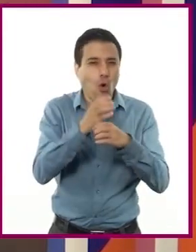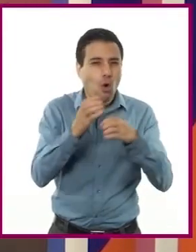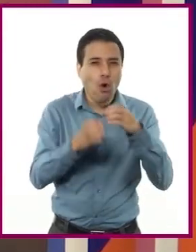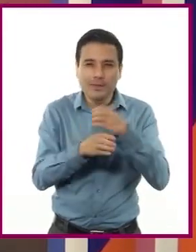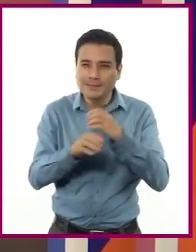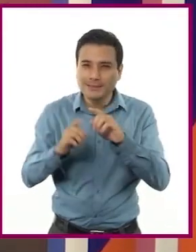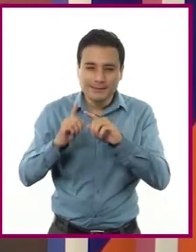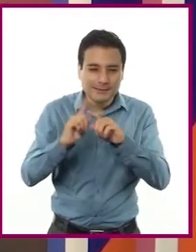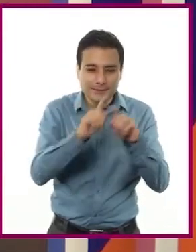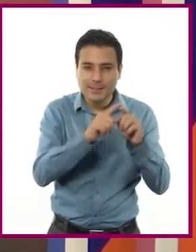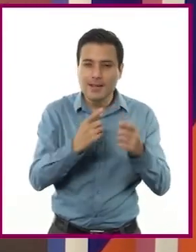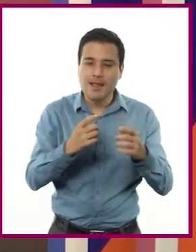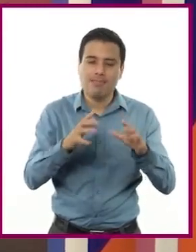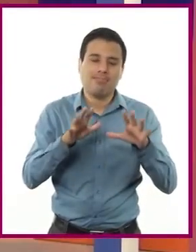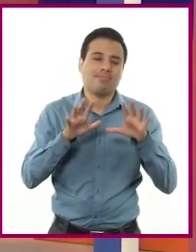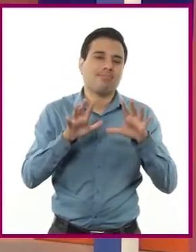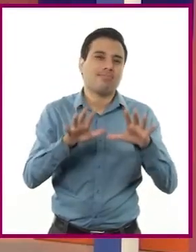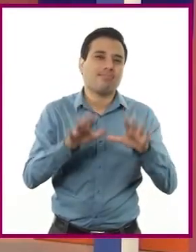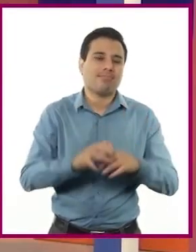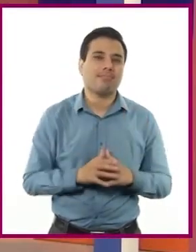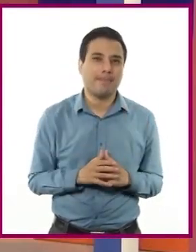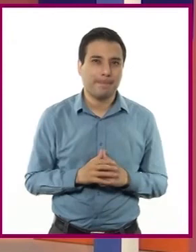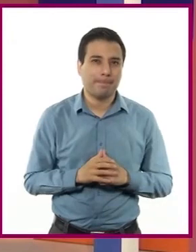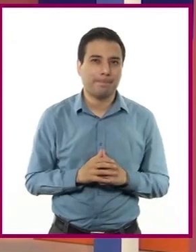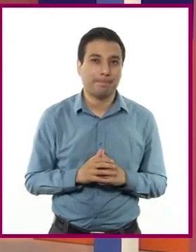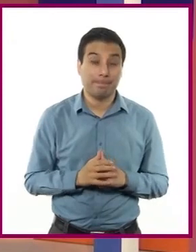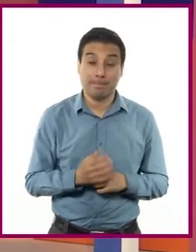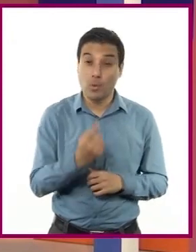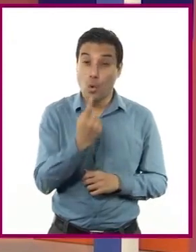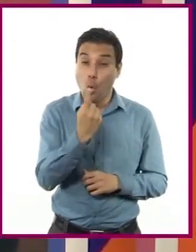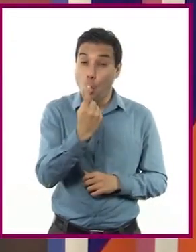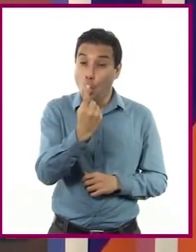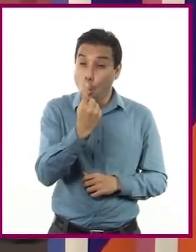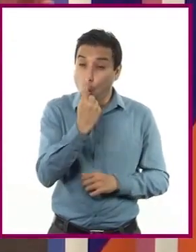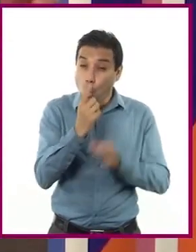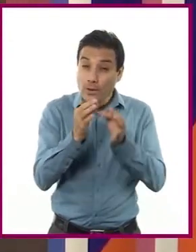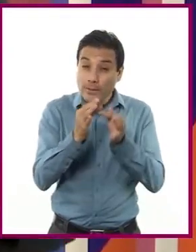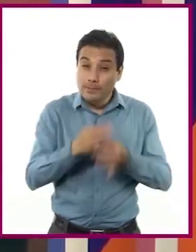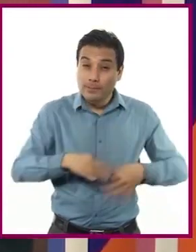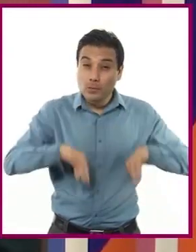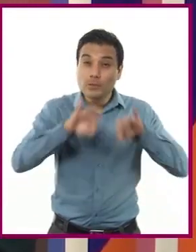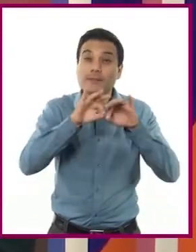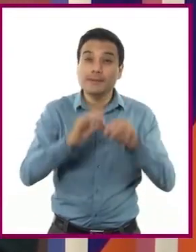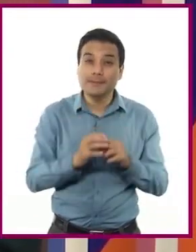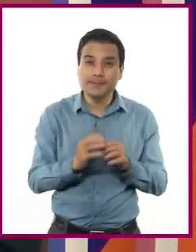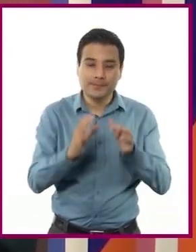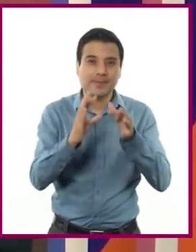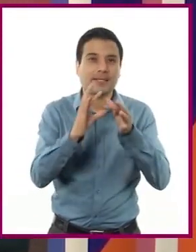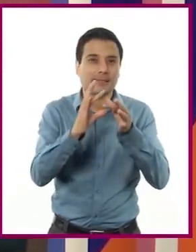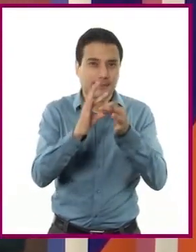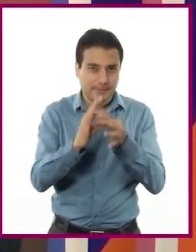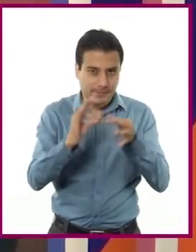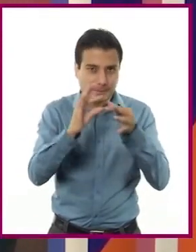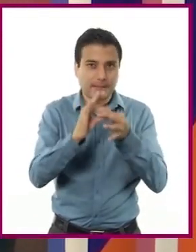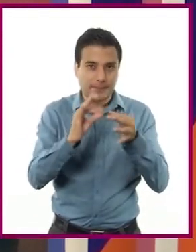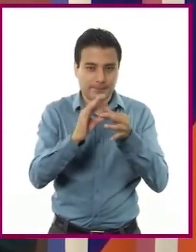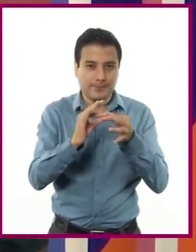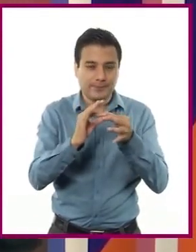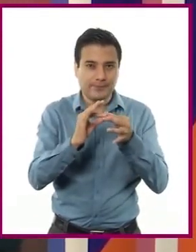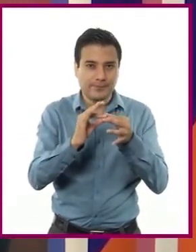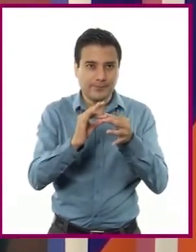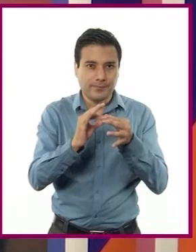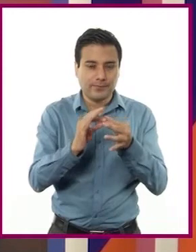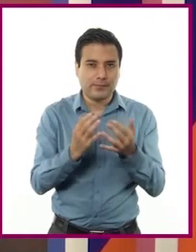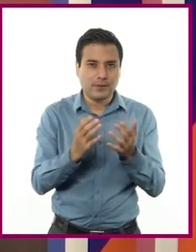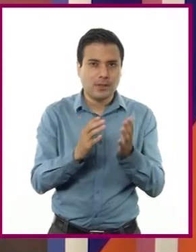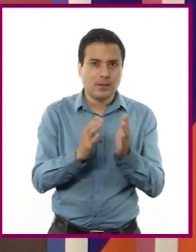más atractivo su folleto. Pero es fundamental citar todas sus referencias, tanto las páginas de